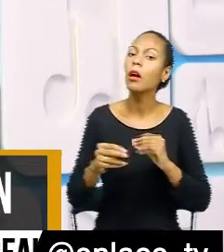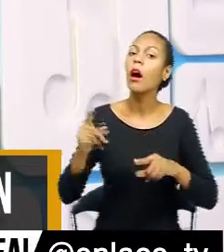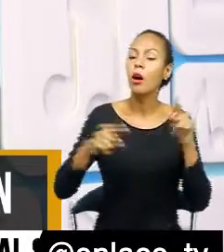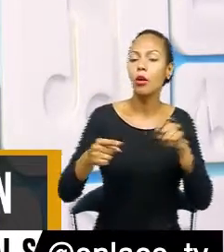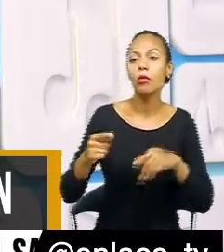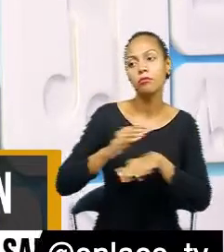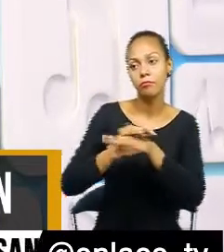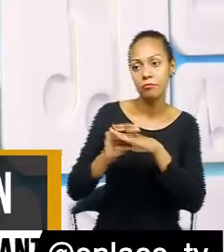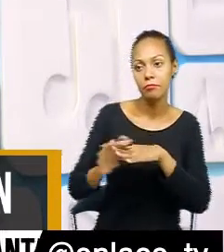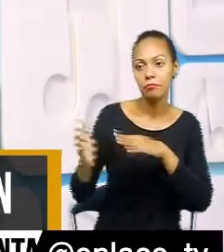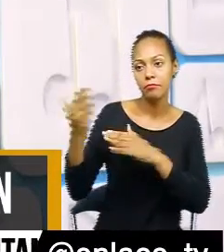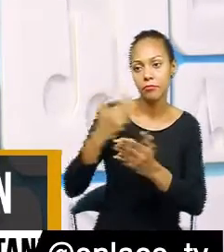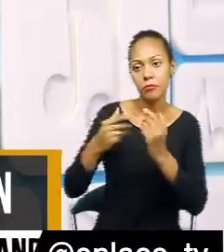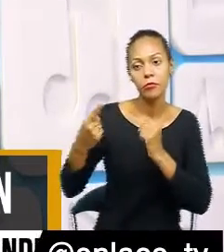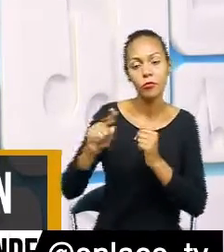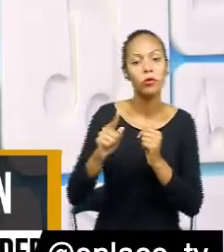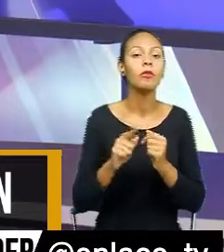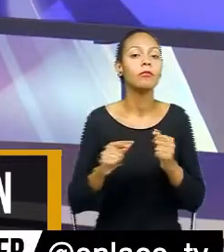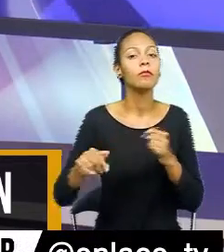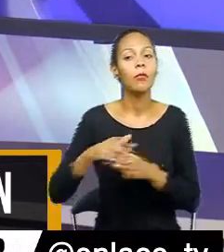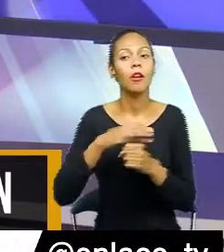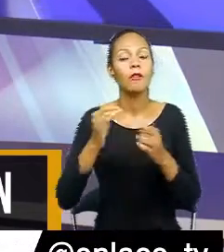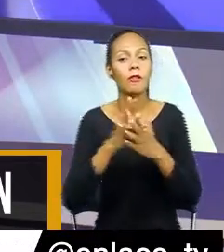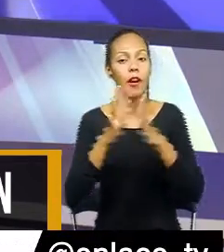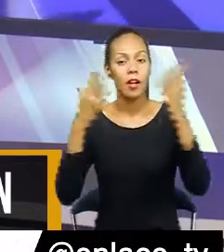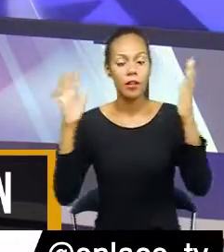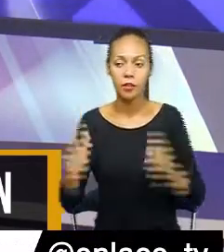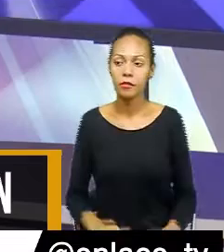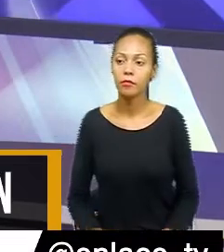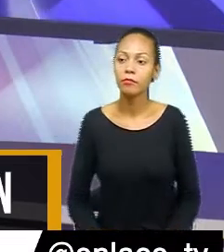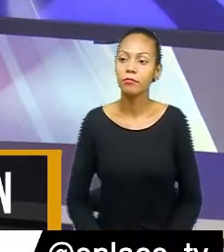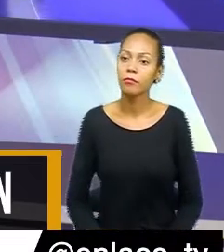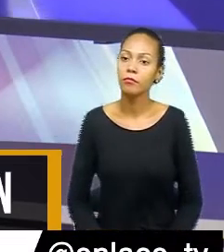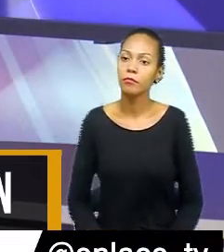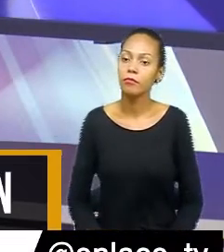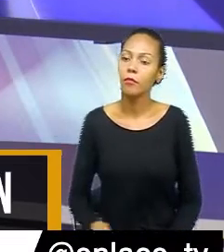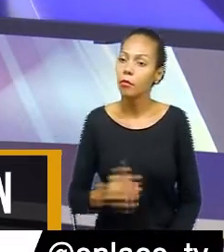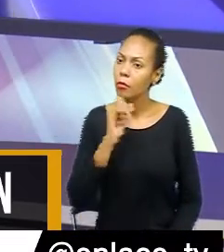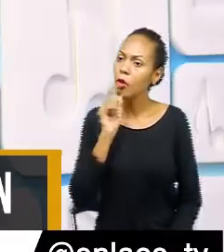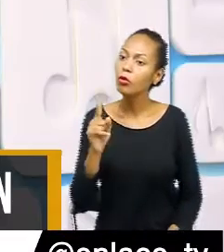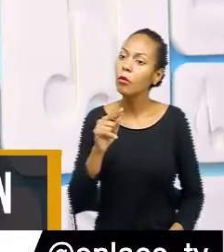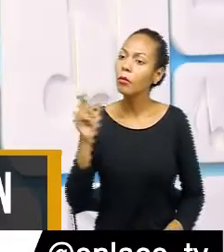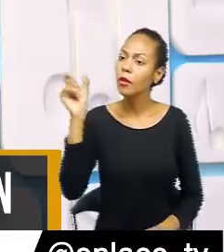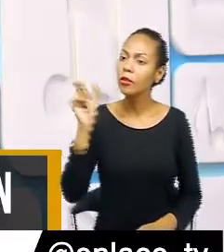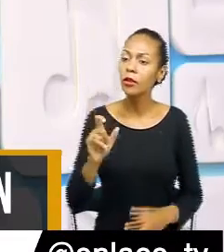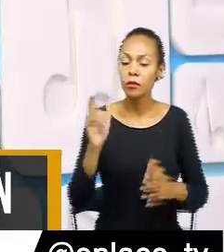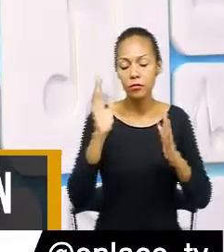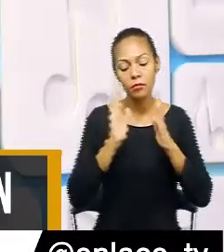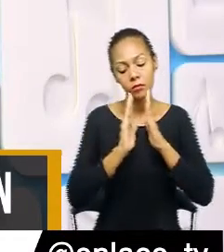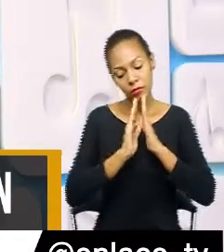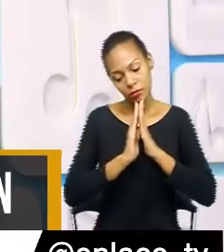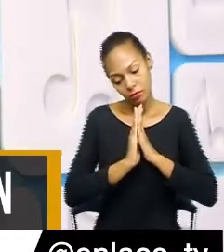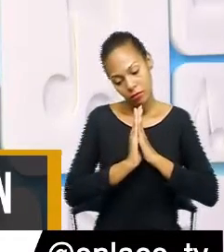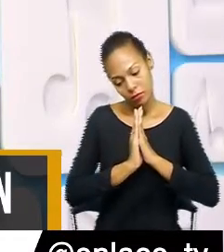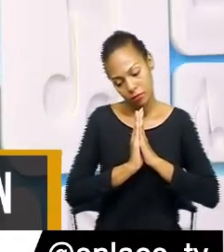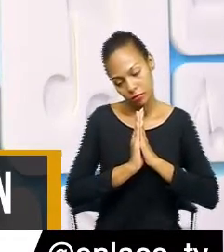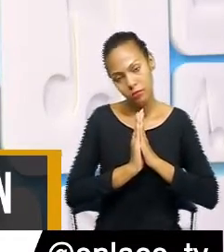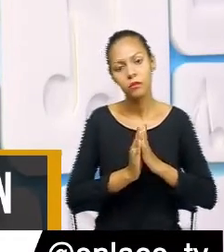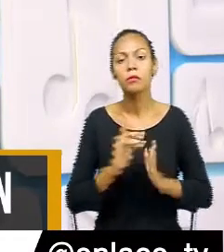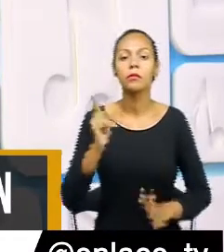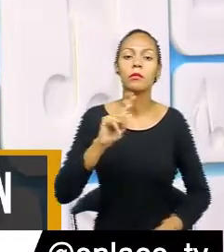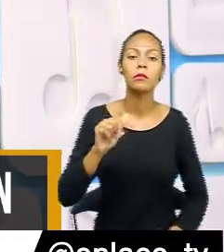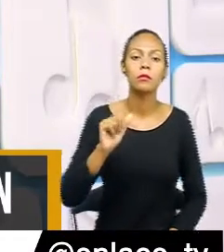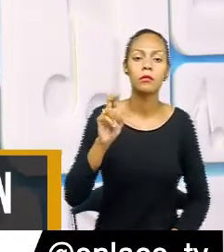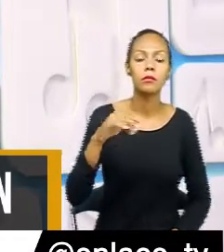celebración del barrio Brisas de San Martín. ¿Y qué pasa con el santo de San Martín? Bueno, también, eso es una sorpresa para todos los habitantes del